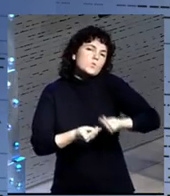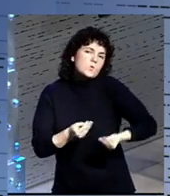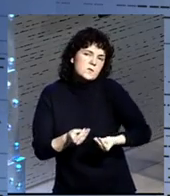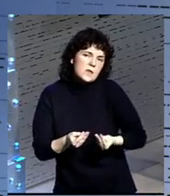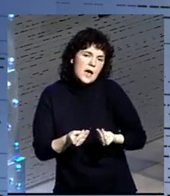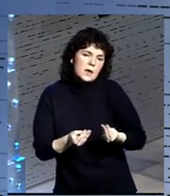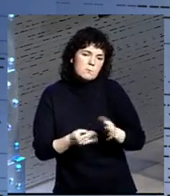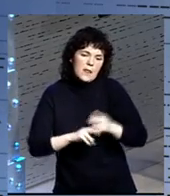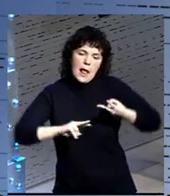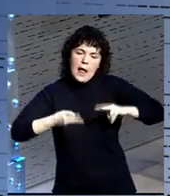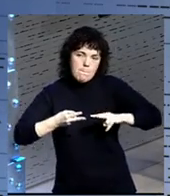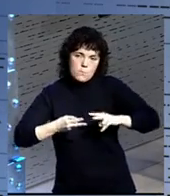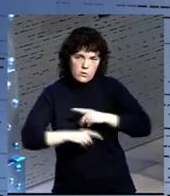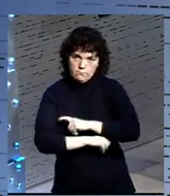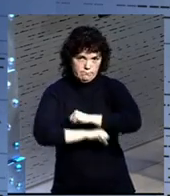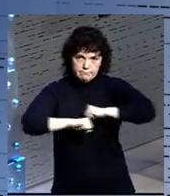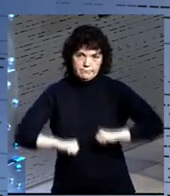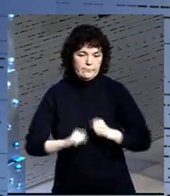como irreversibles?